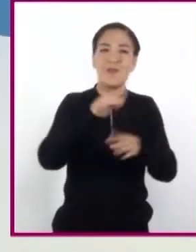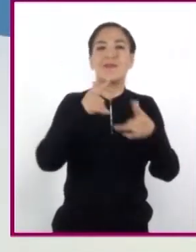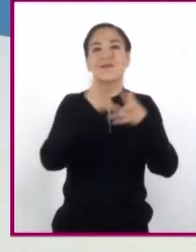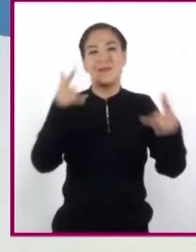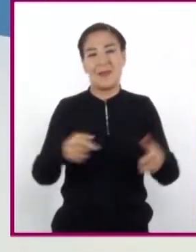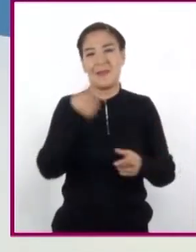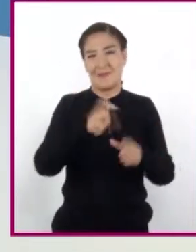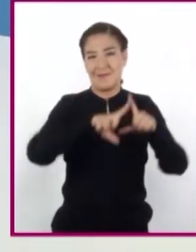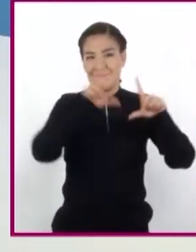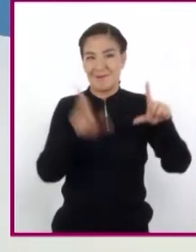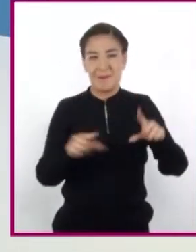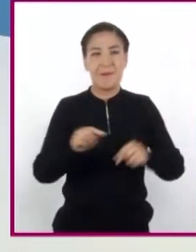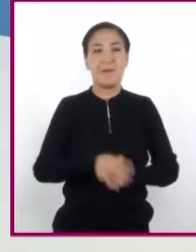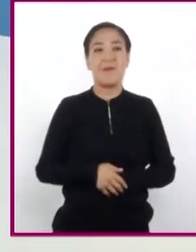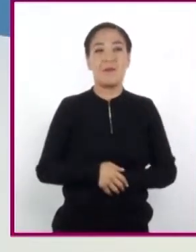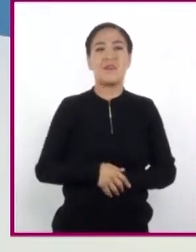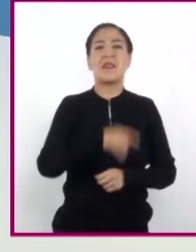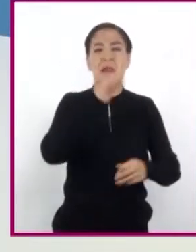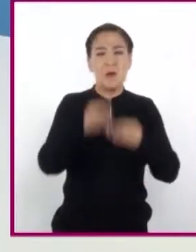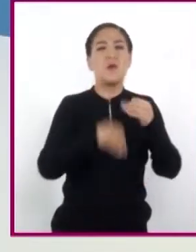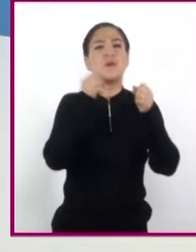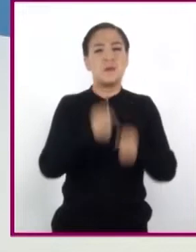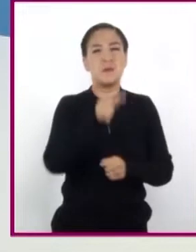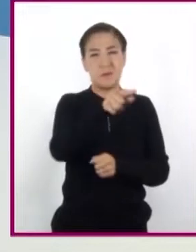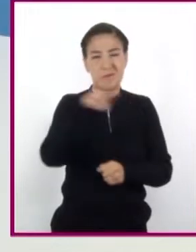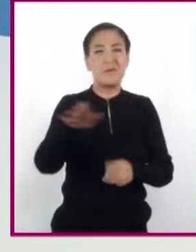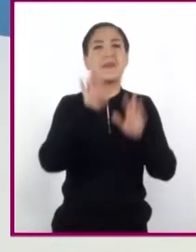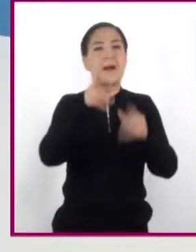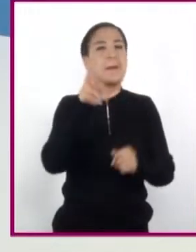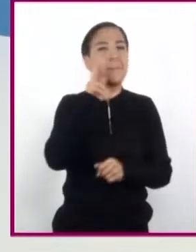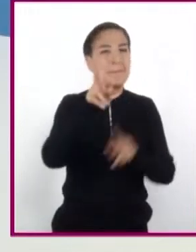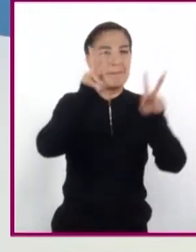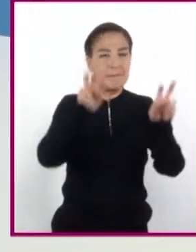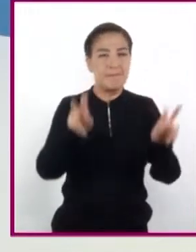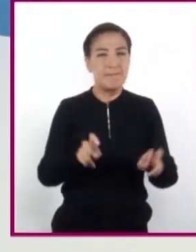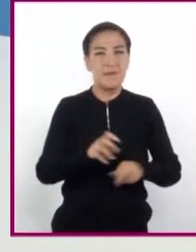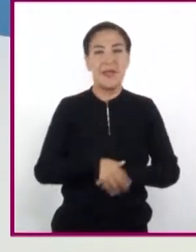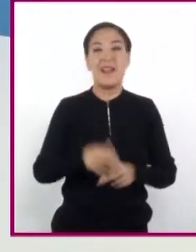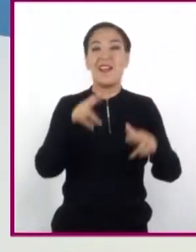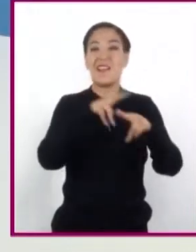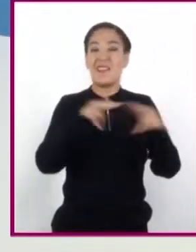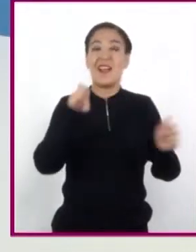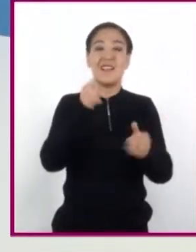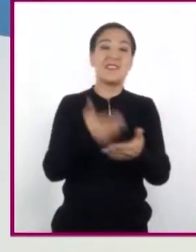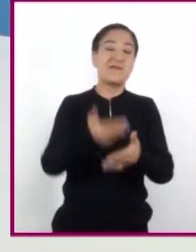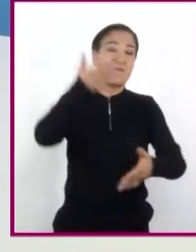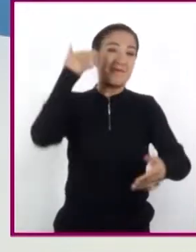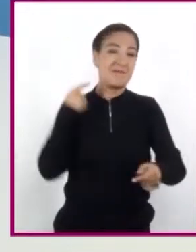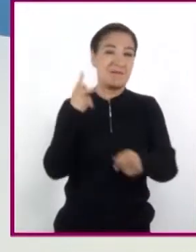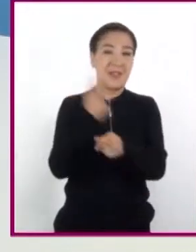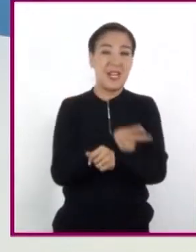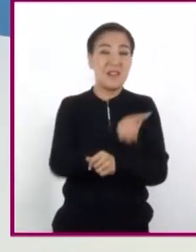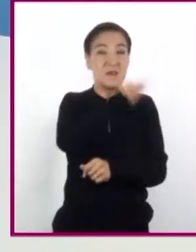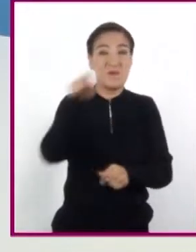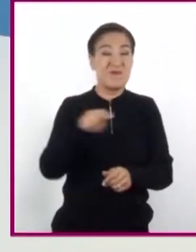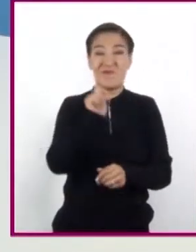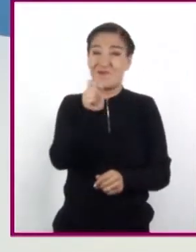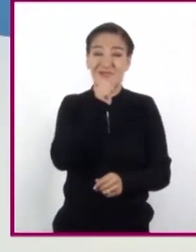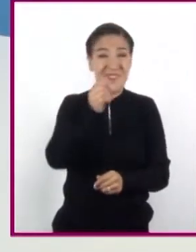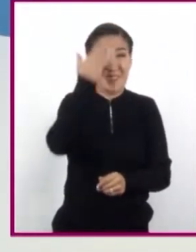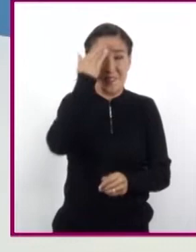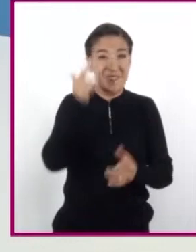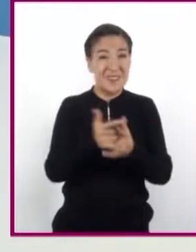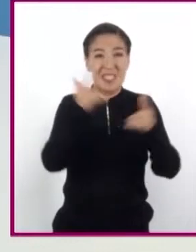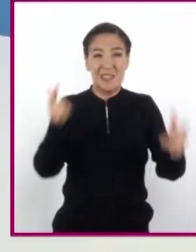país. Con toda seguridad han escuchado estas frases: nadie es sin su pasado y quien no conoce su historia